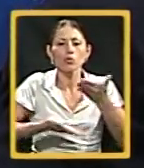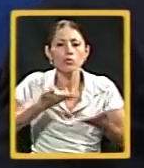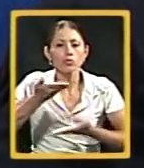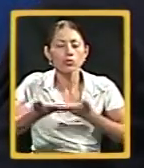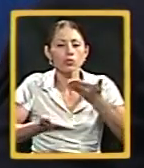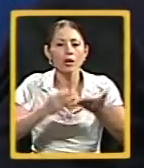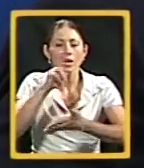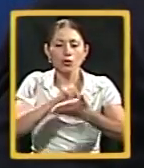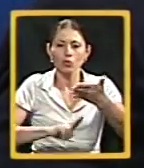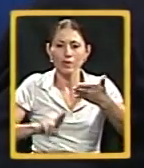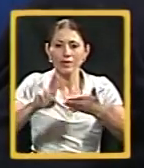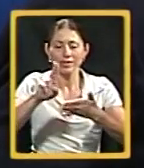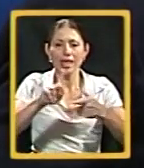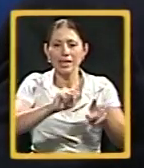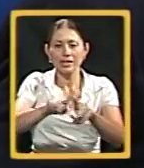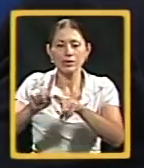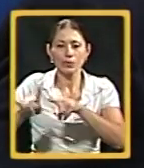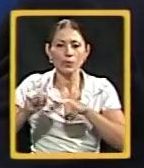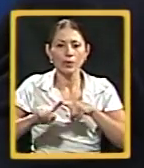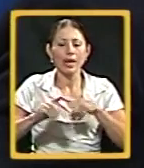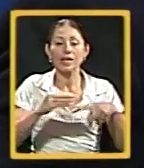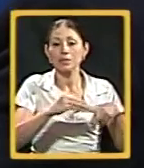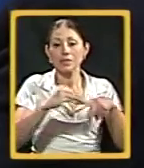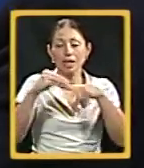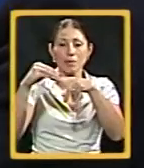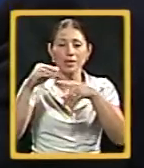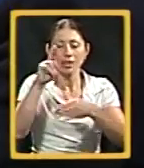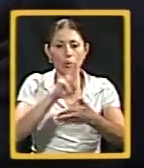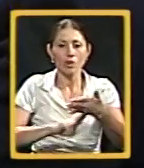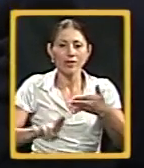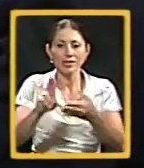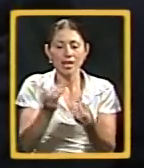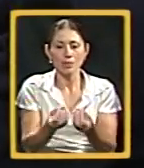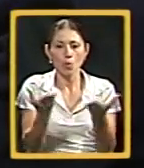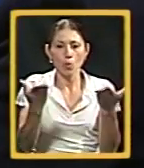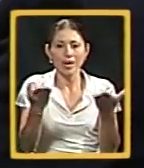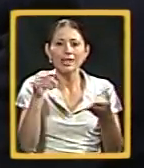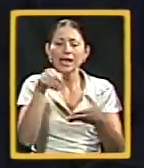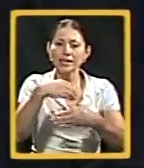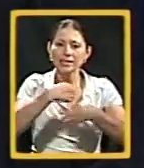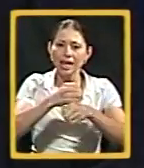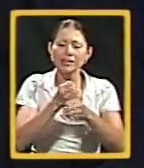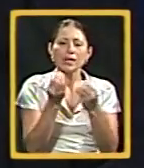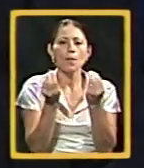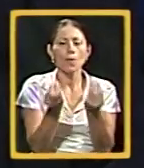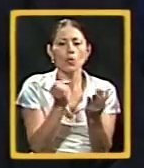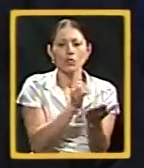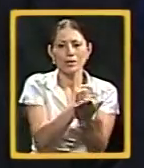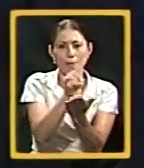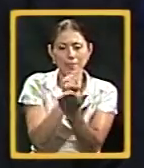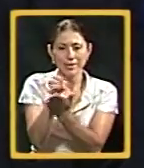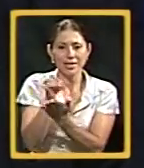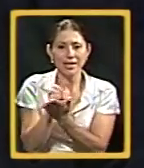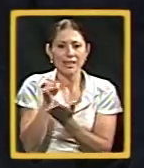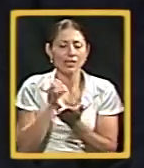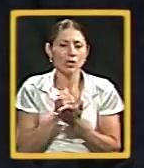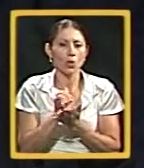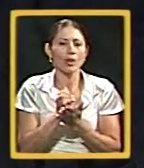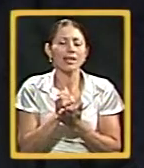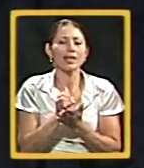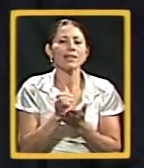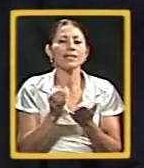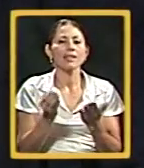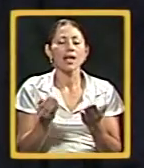universidades, especialmente las universidades públicas, que es donde se realiza pues más investigación, o casi exclusivamente las instituciones que